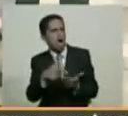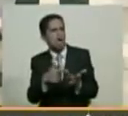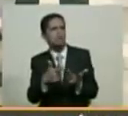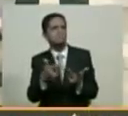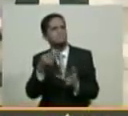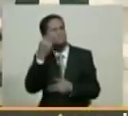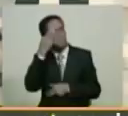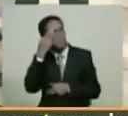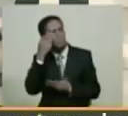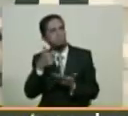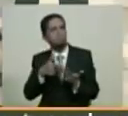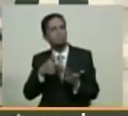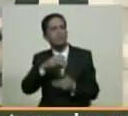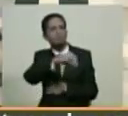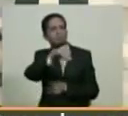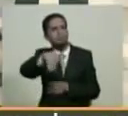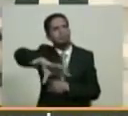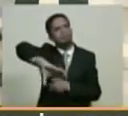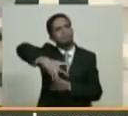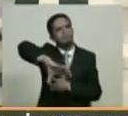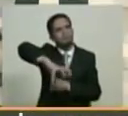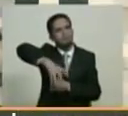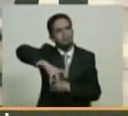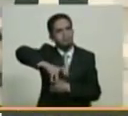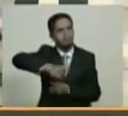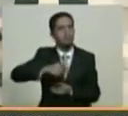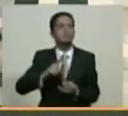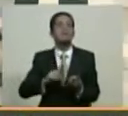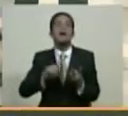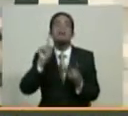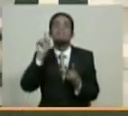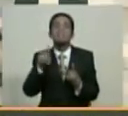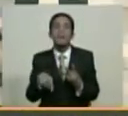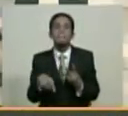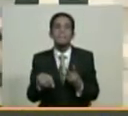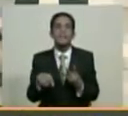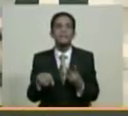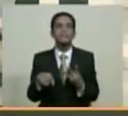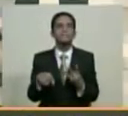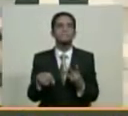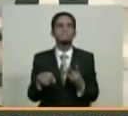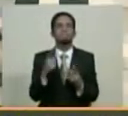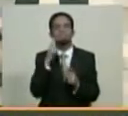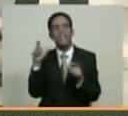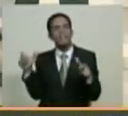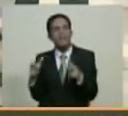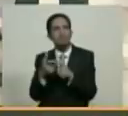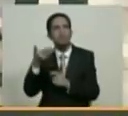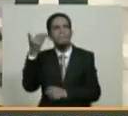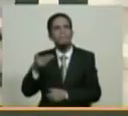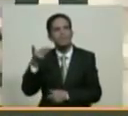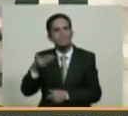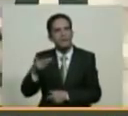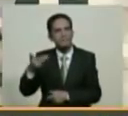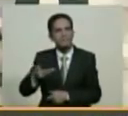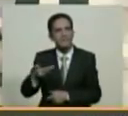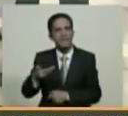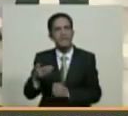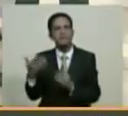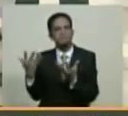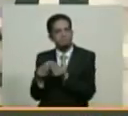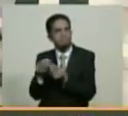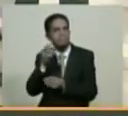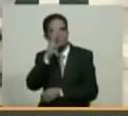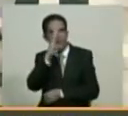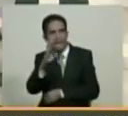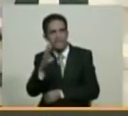sanitarias, el detergente en polvo. También destacaba el vicepresidente para el área económica que se sostuvo una importante reunión con la banca pública,